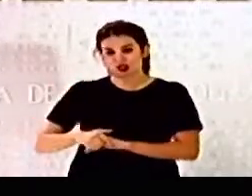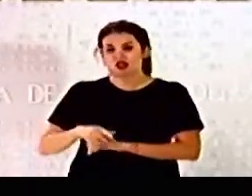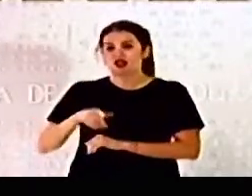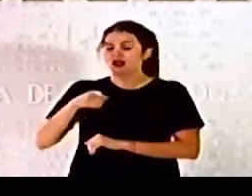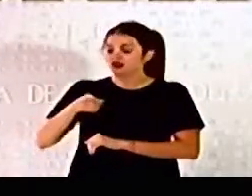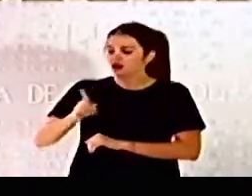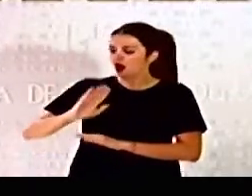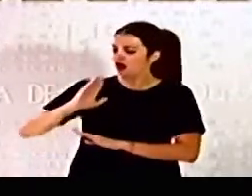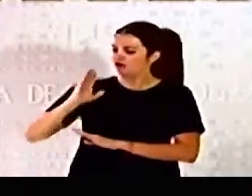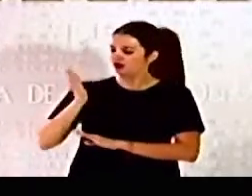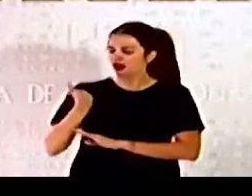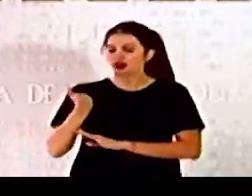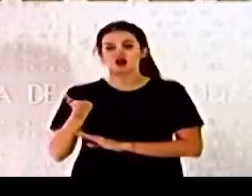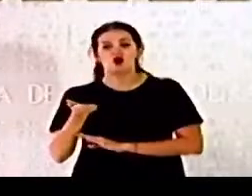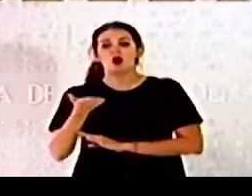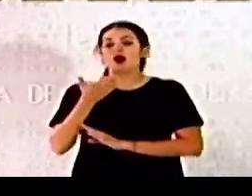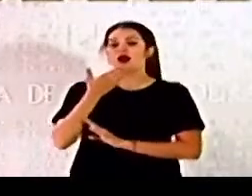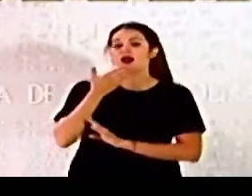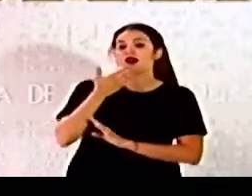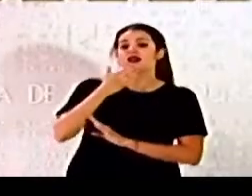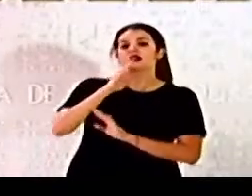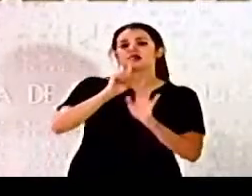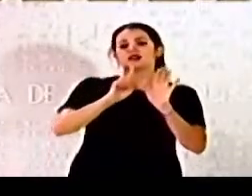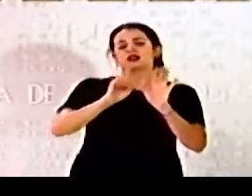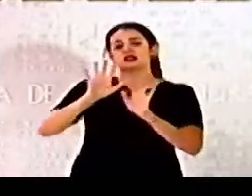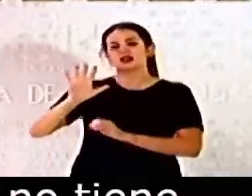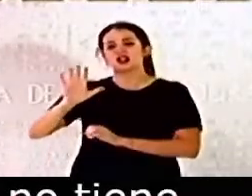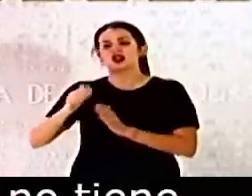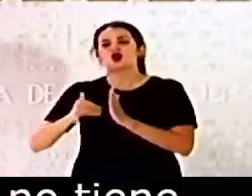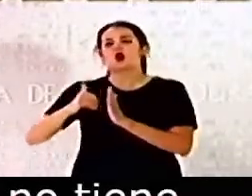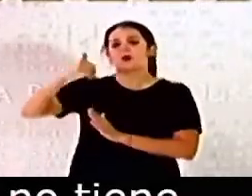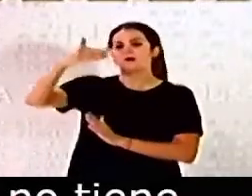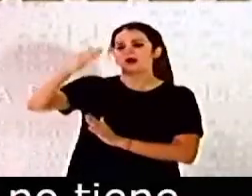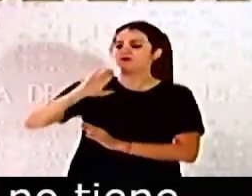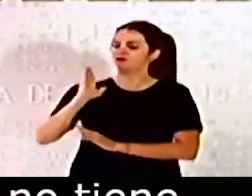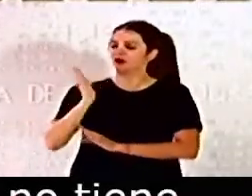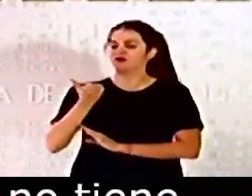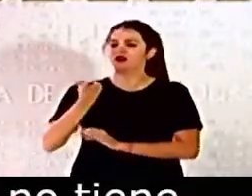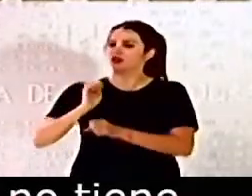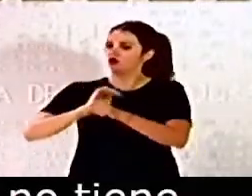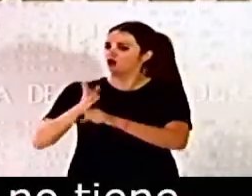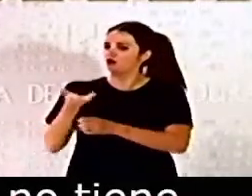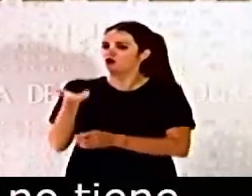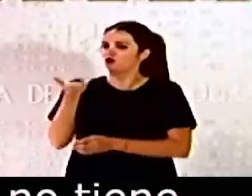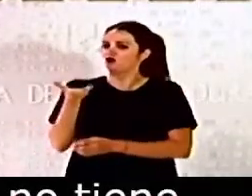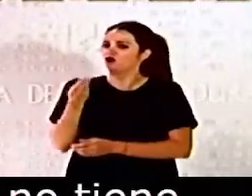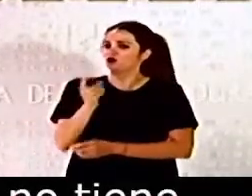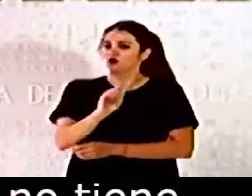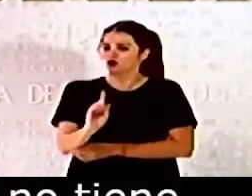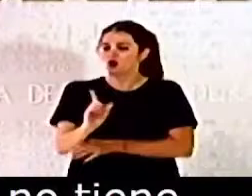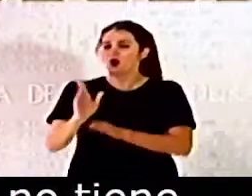elevada en los mayores de 65, de hecho no tiene casos en mayores de 65, pero su situación de